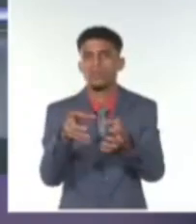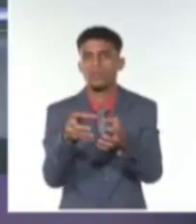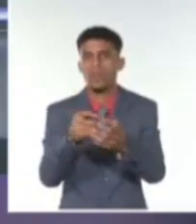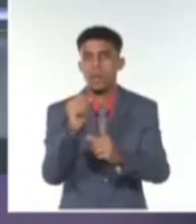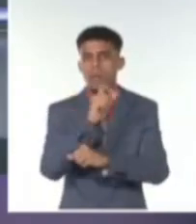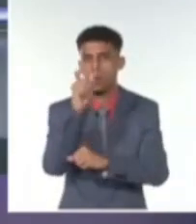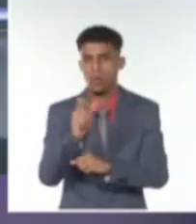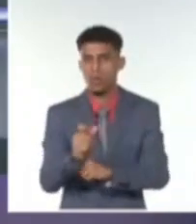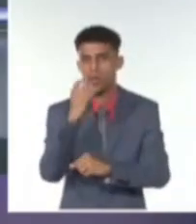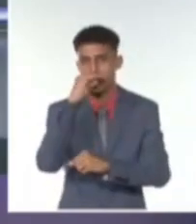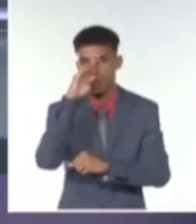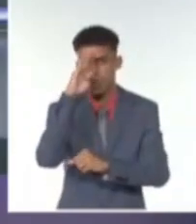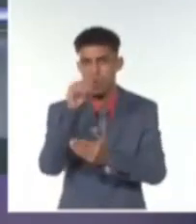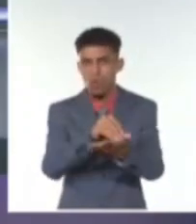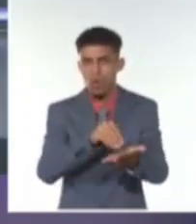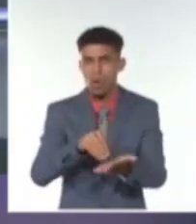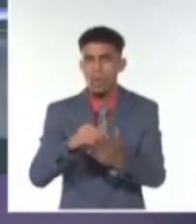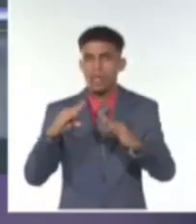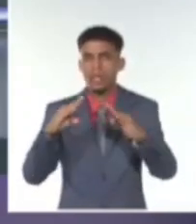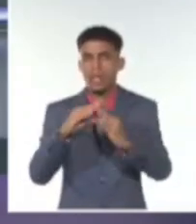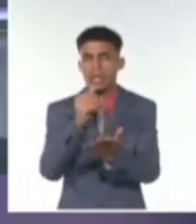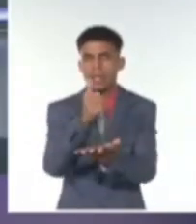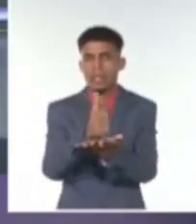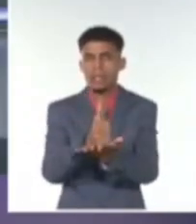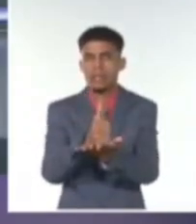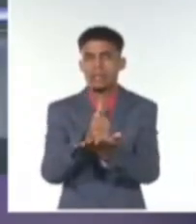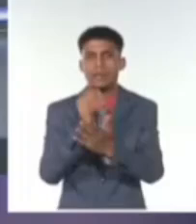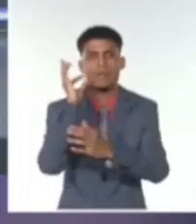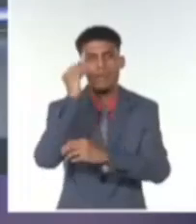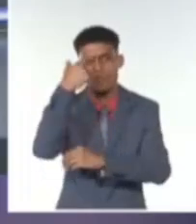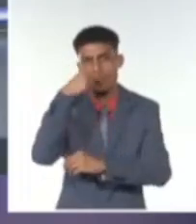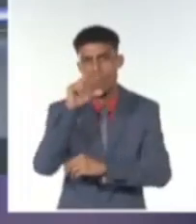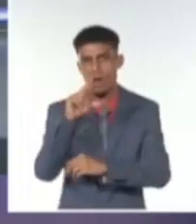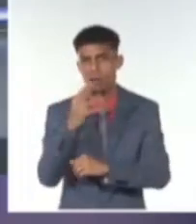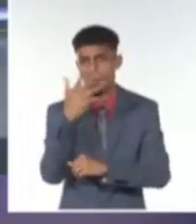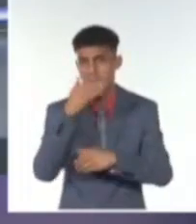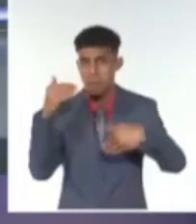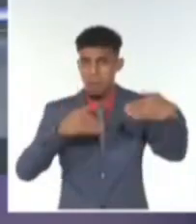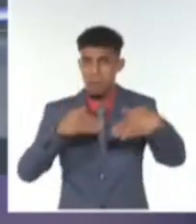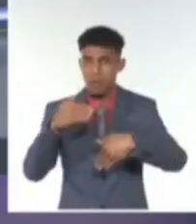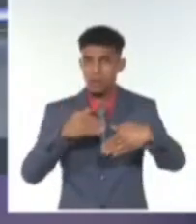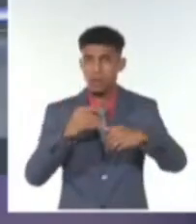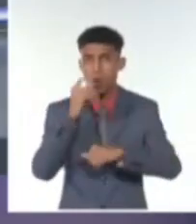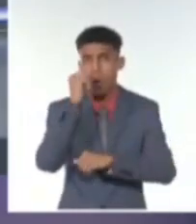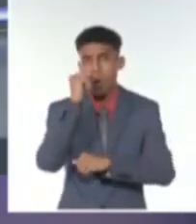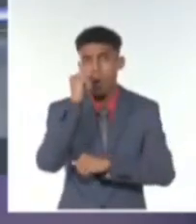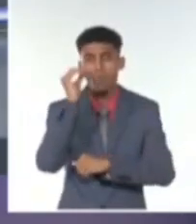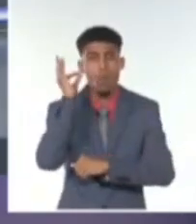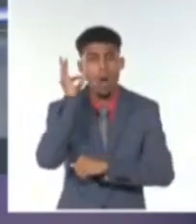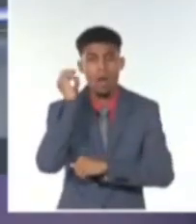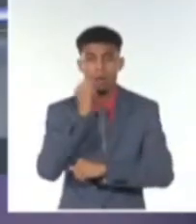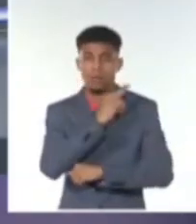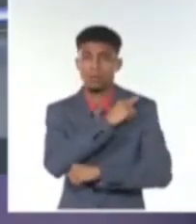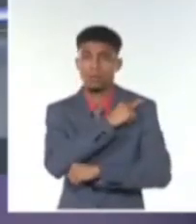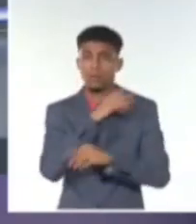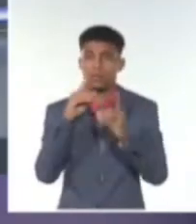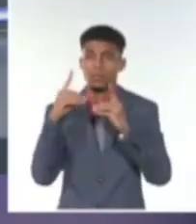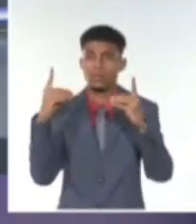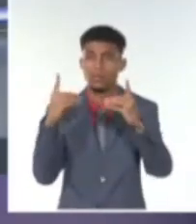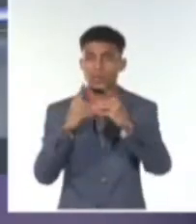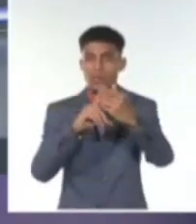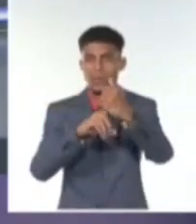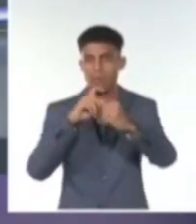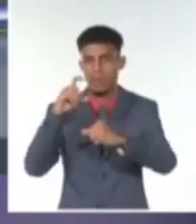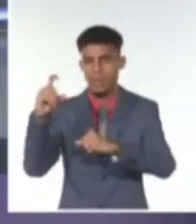Casa Central de las FARC. En la ceremonia estuvieron presentes Maridé Fernández López, vicejefa del Departamento Ideológico del Comité Central del